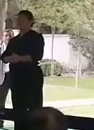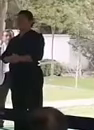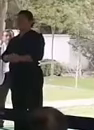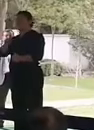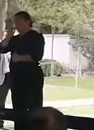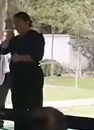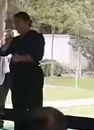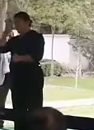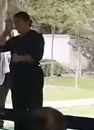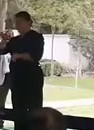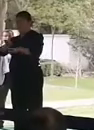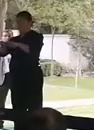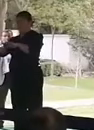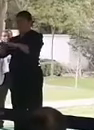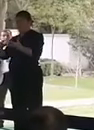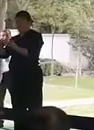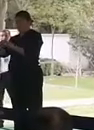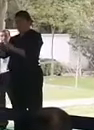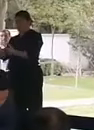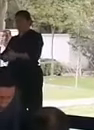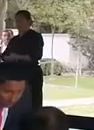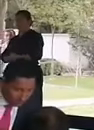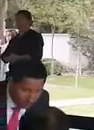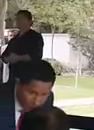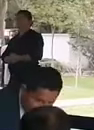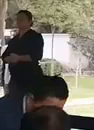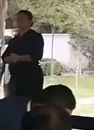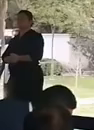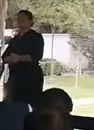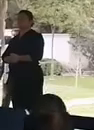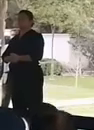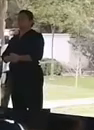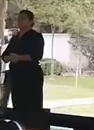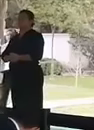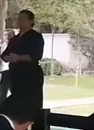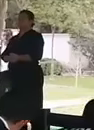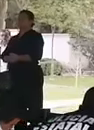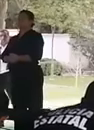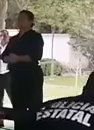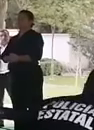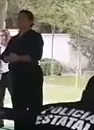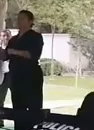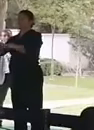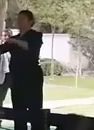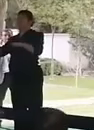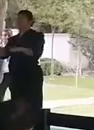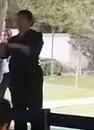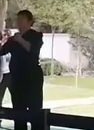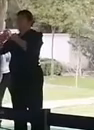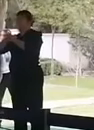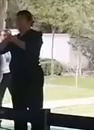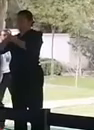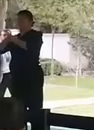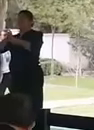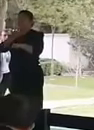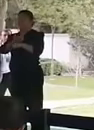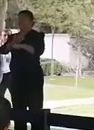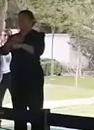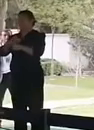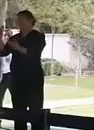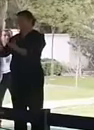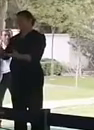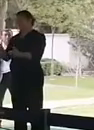trabajo. Entonces vengo con el equipo de la embajada de los Estados Unidos para